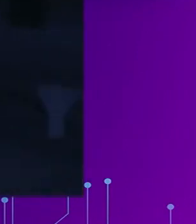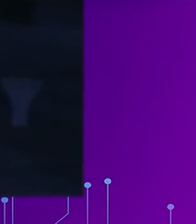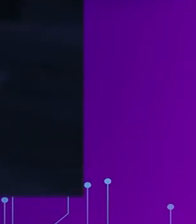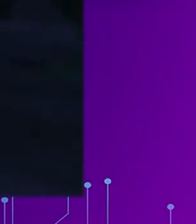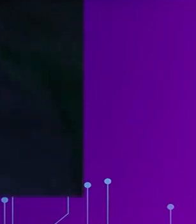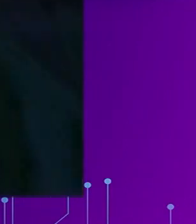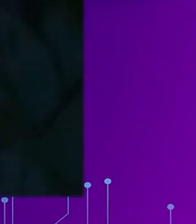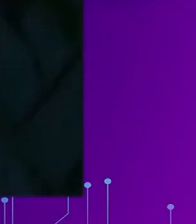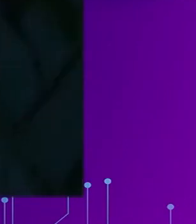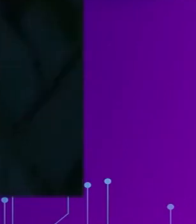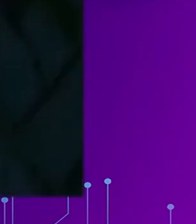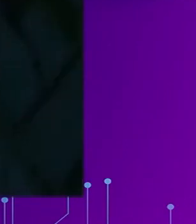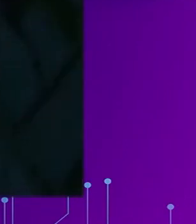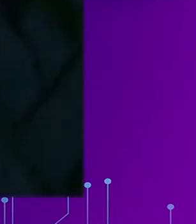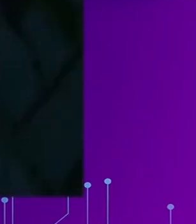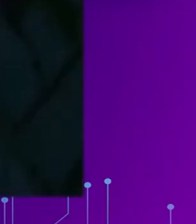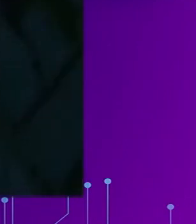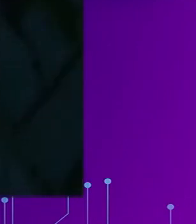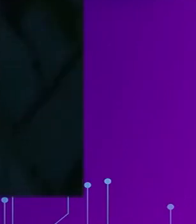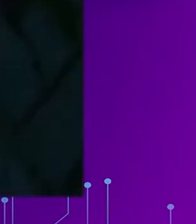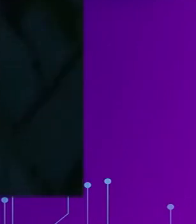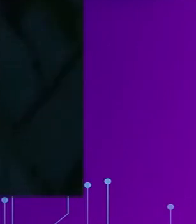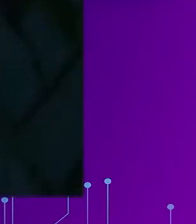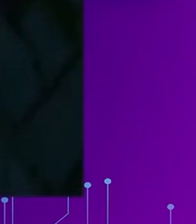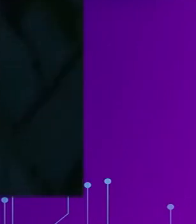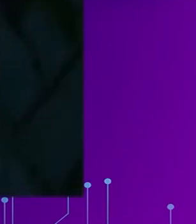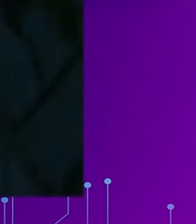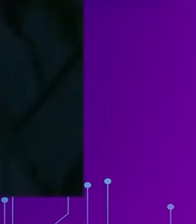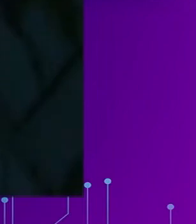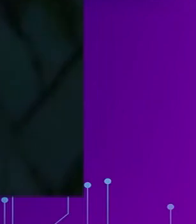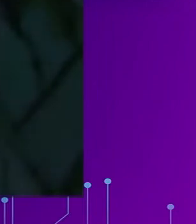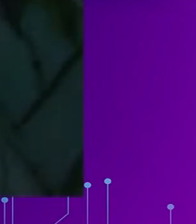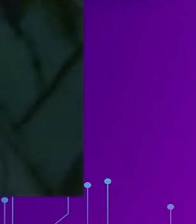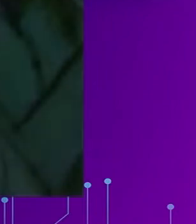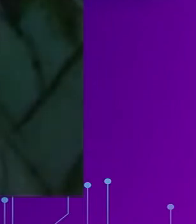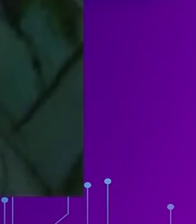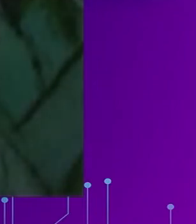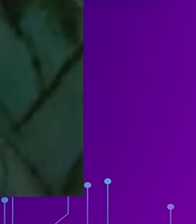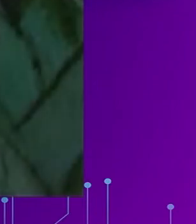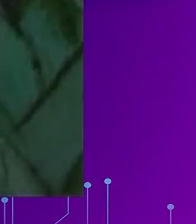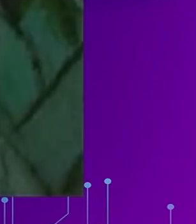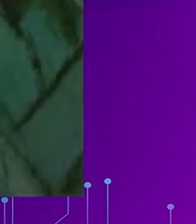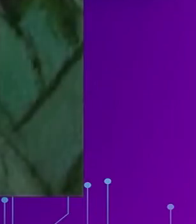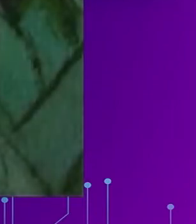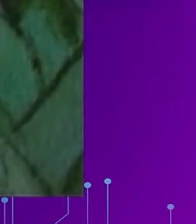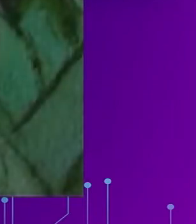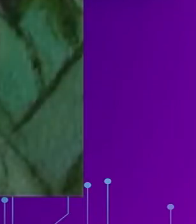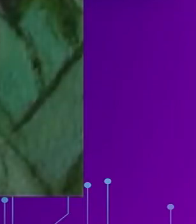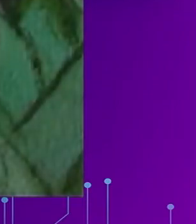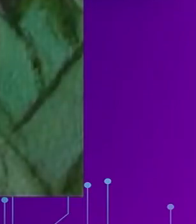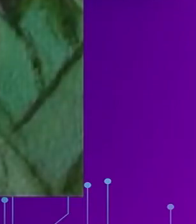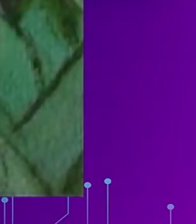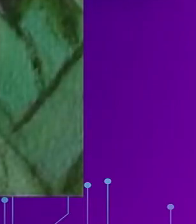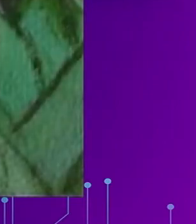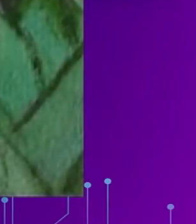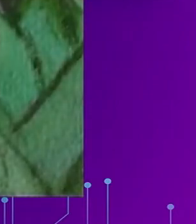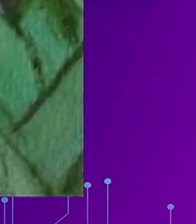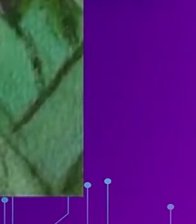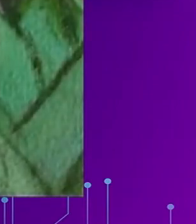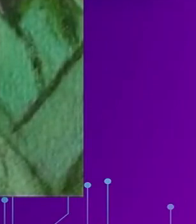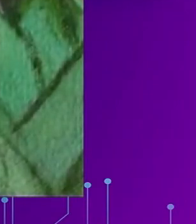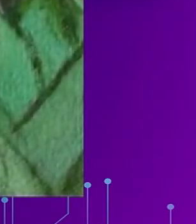san campa que toctum va con él, que tanto para esto miak